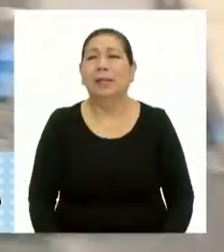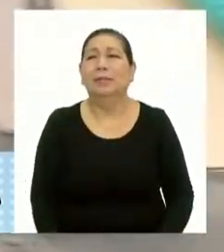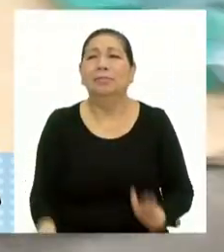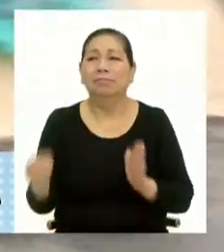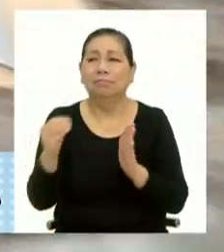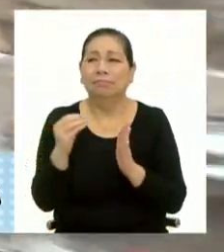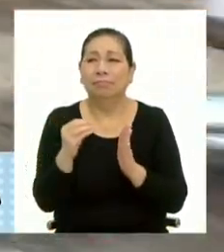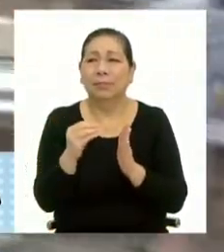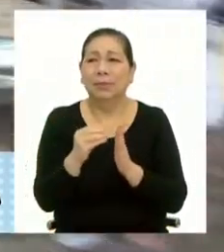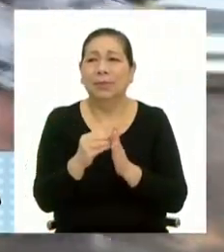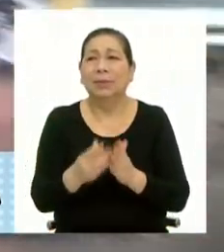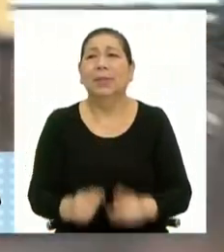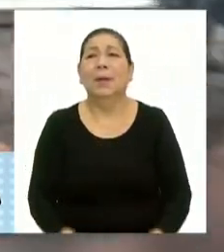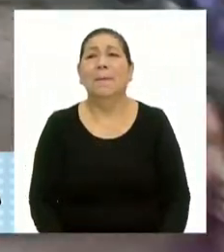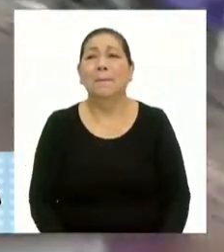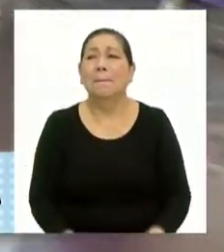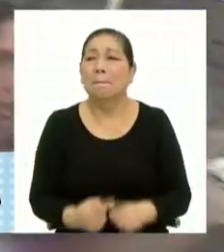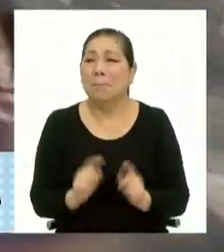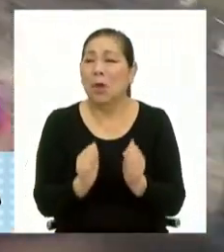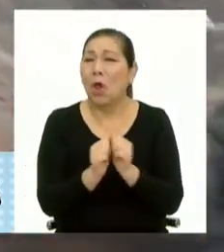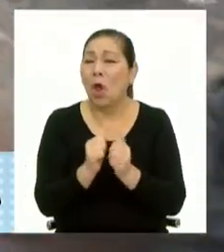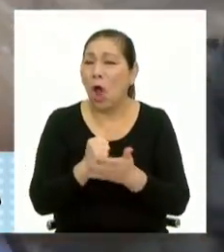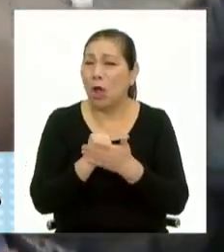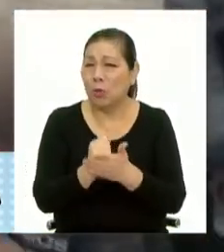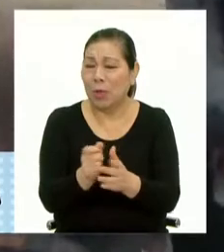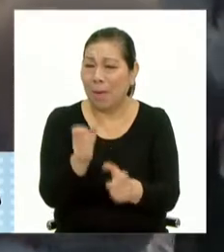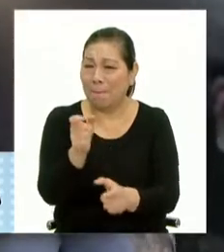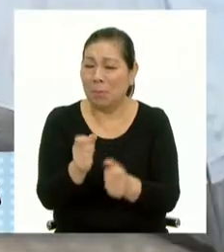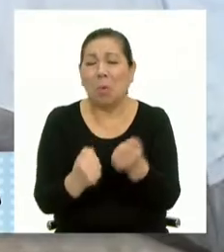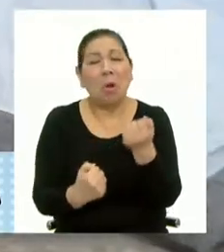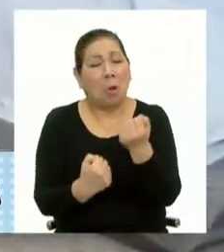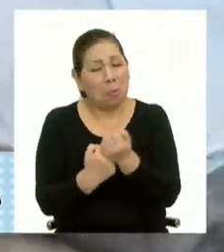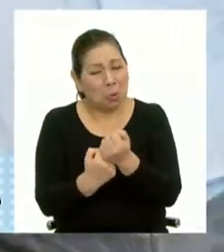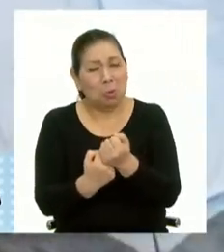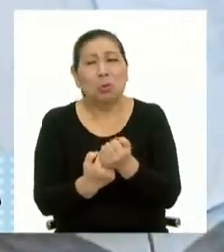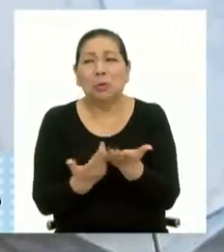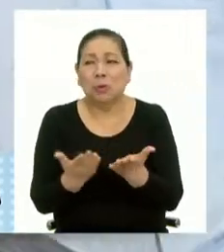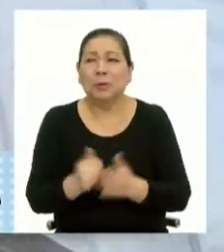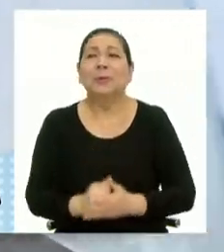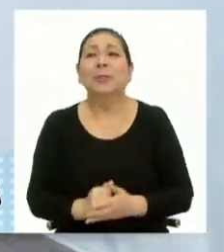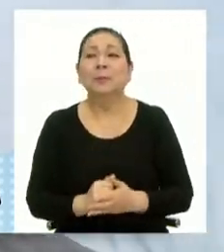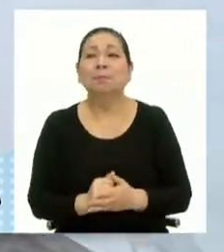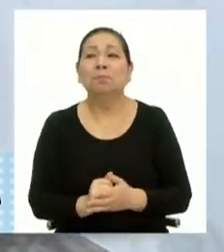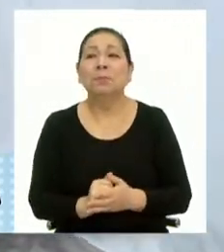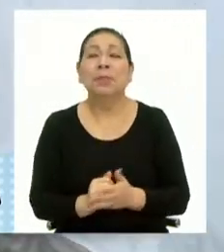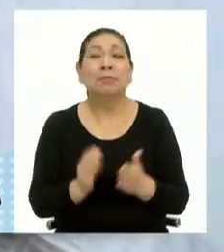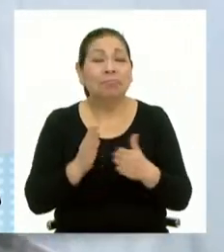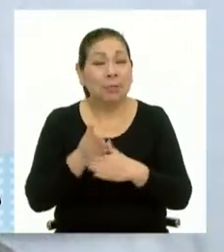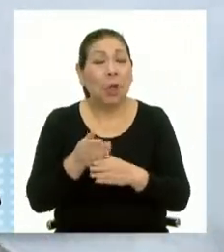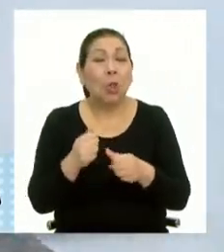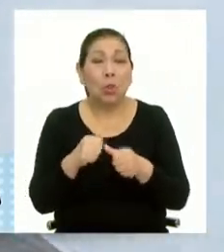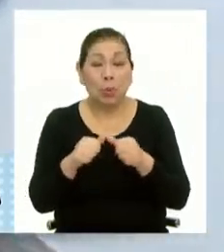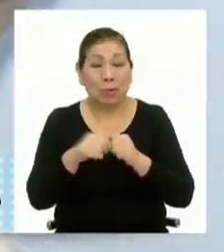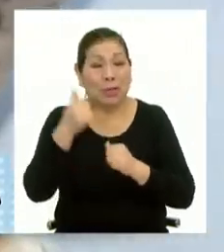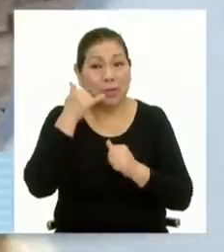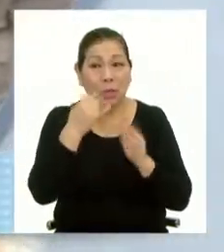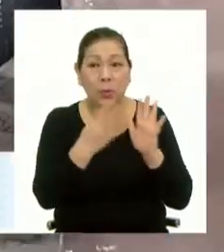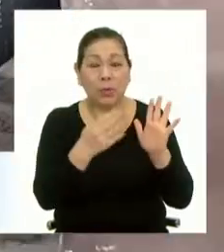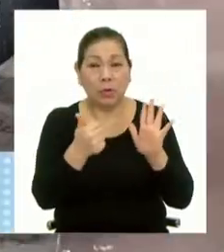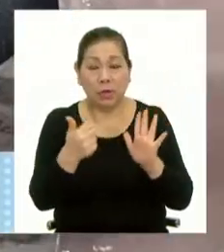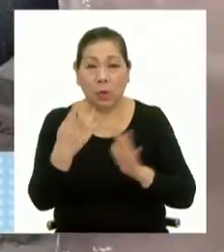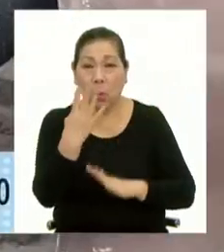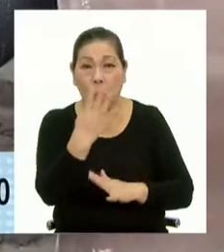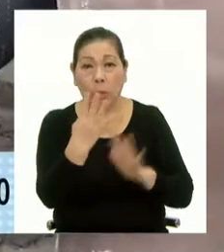colocado piedras en su camino, pero con la ayuda de personas solidarias podrá esquivarlas. A través del número celular